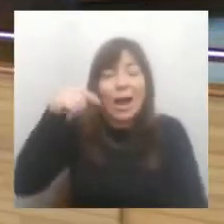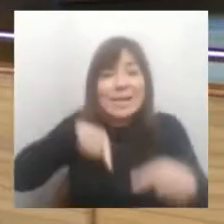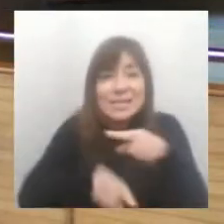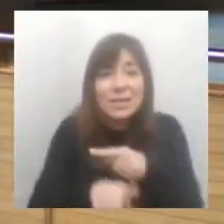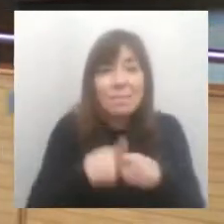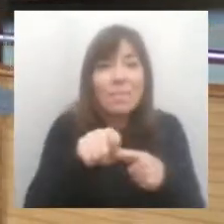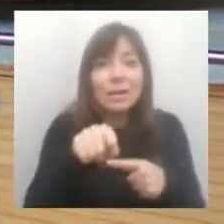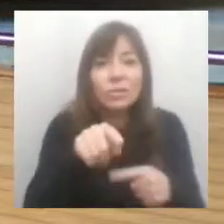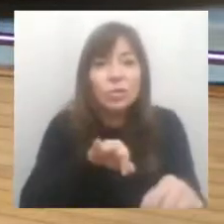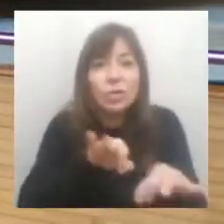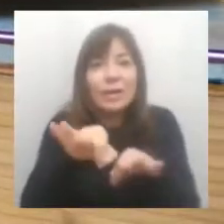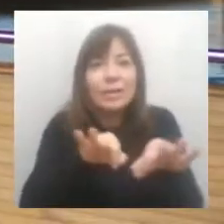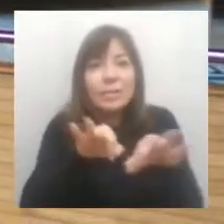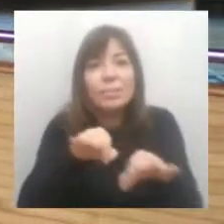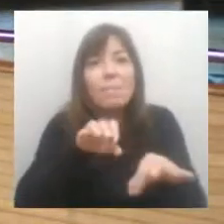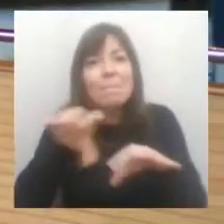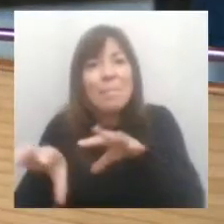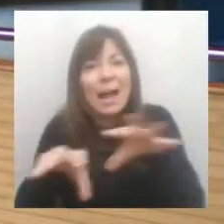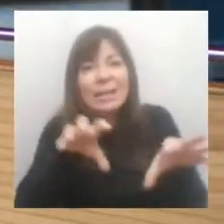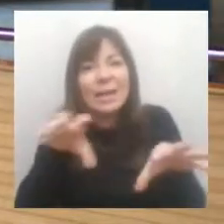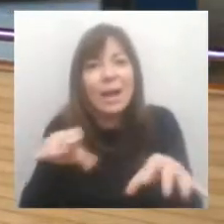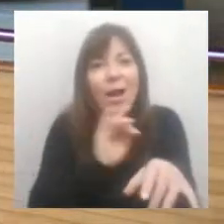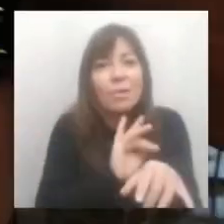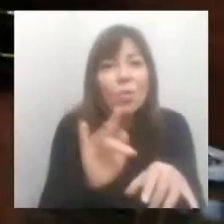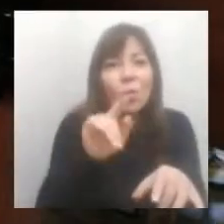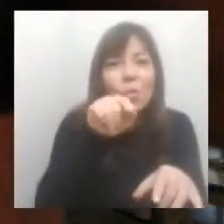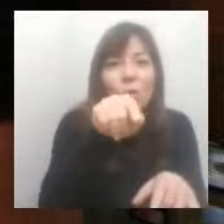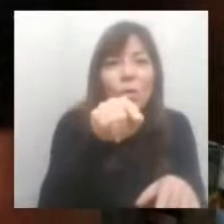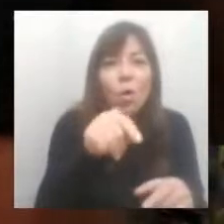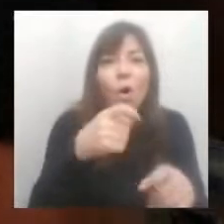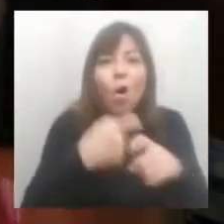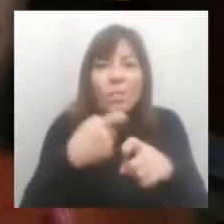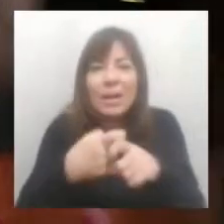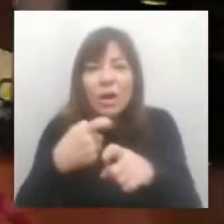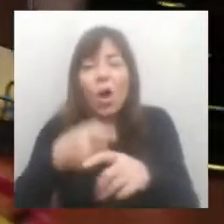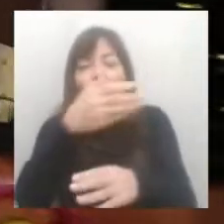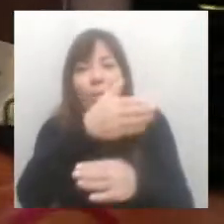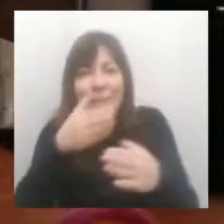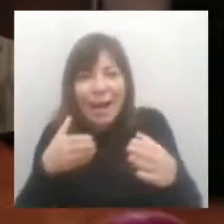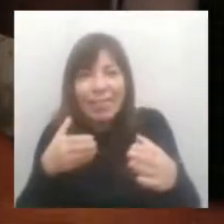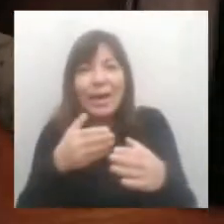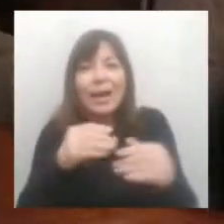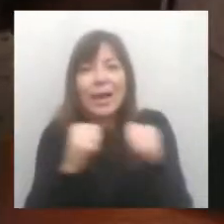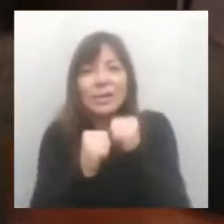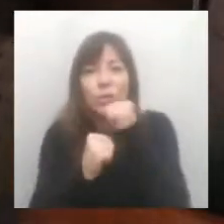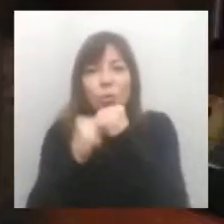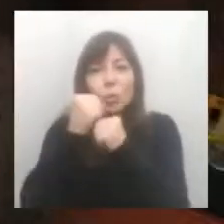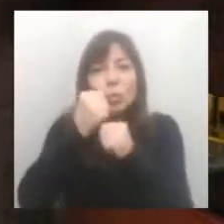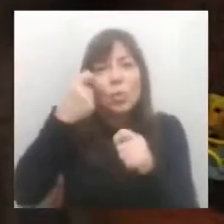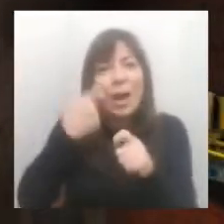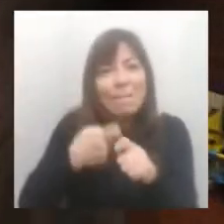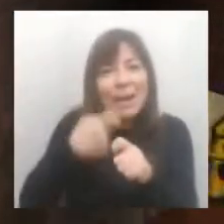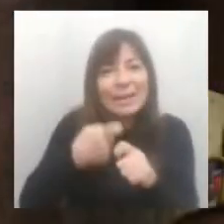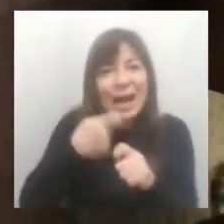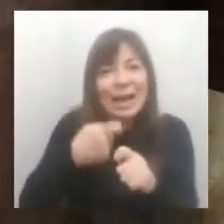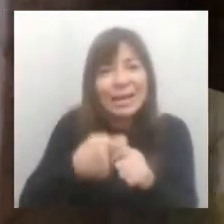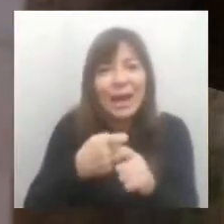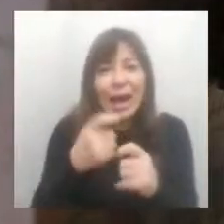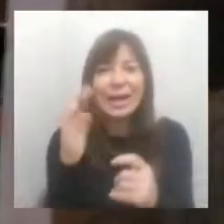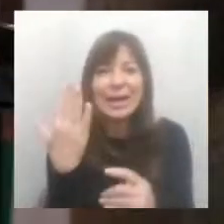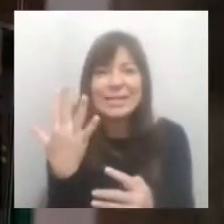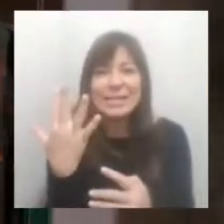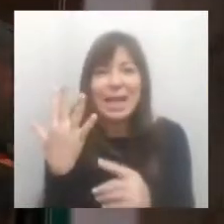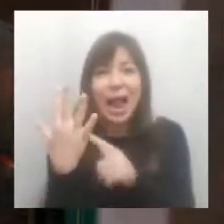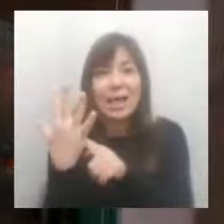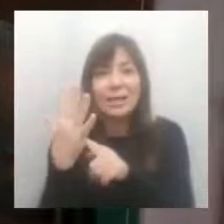una arquitectura de materiales desnudos, con muros y pisos de hormigón, madera, estructuras metálicas, lucernarios acristalados y tuberías a la vista